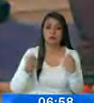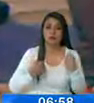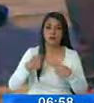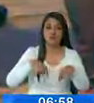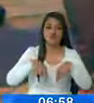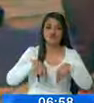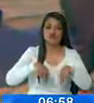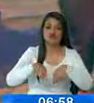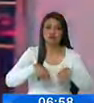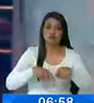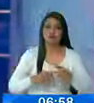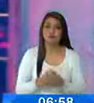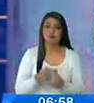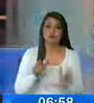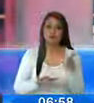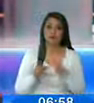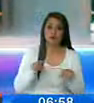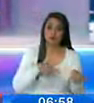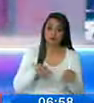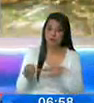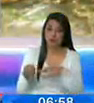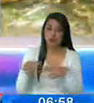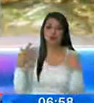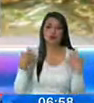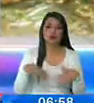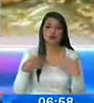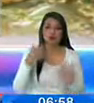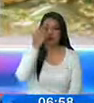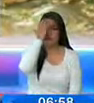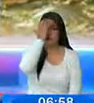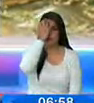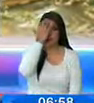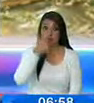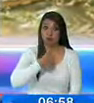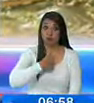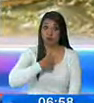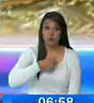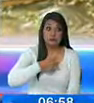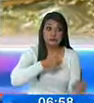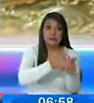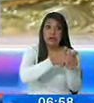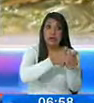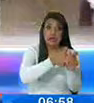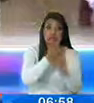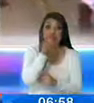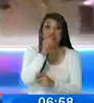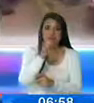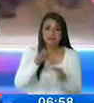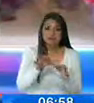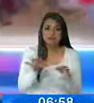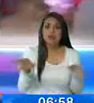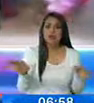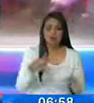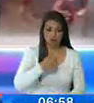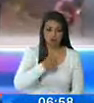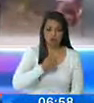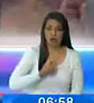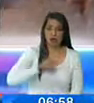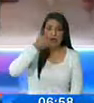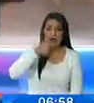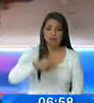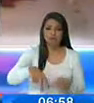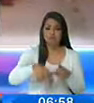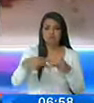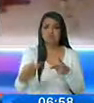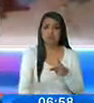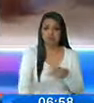que observaron el accidente muestran su preocupación. Yo estuve a 10 metros, capaz que nosotros podríamos haber sido los